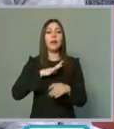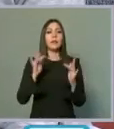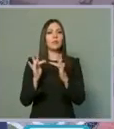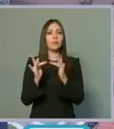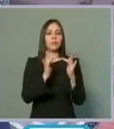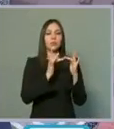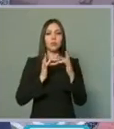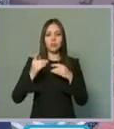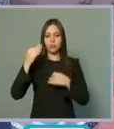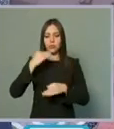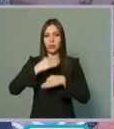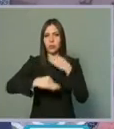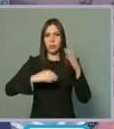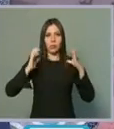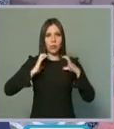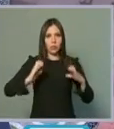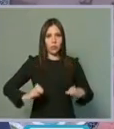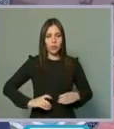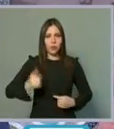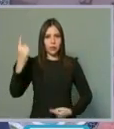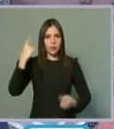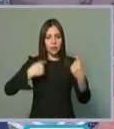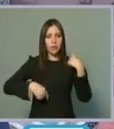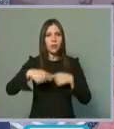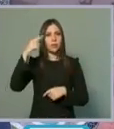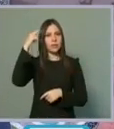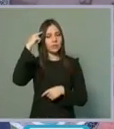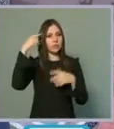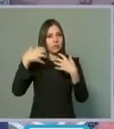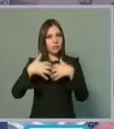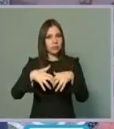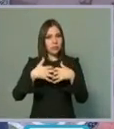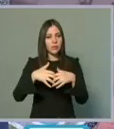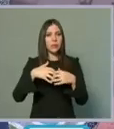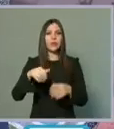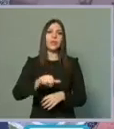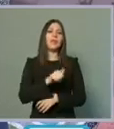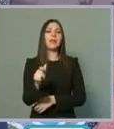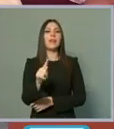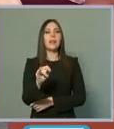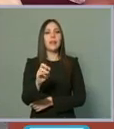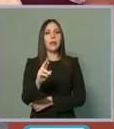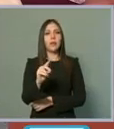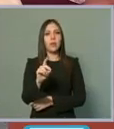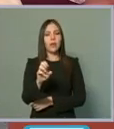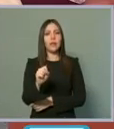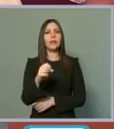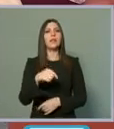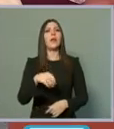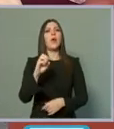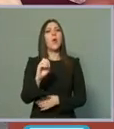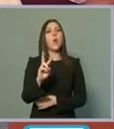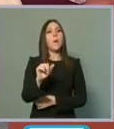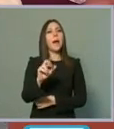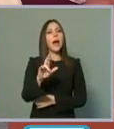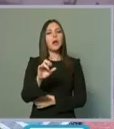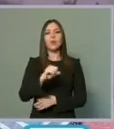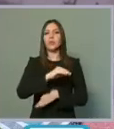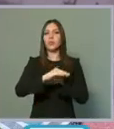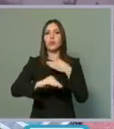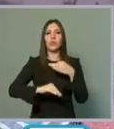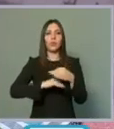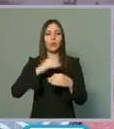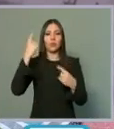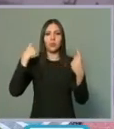todo, desde la glándula hipófisis en el cerebro, glándula tiroides, ovarios, suprarrenales, todo está